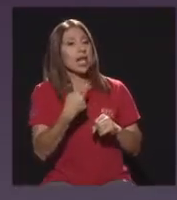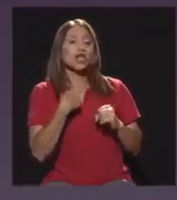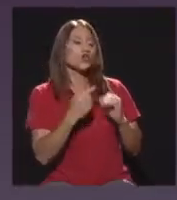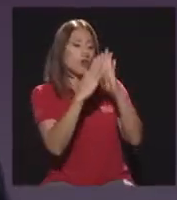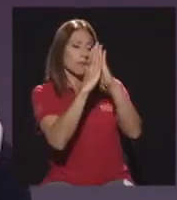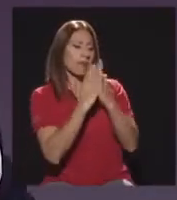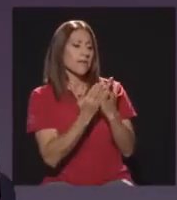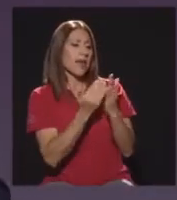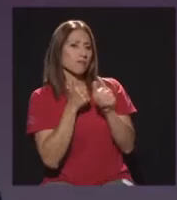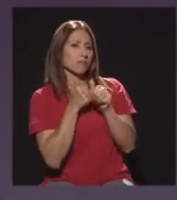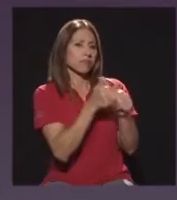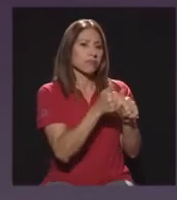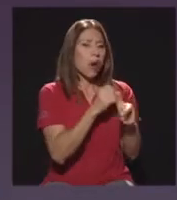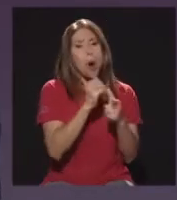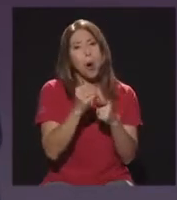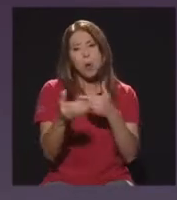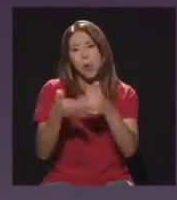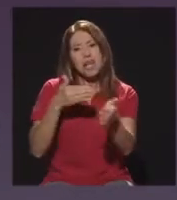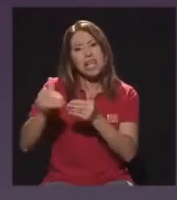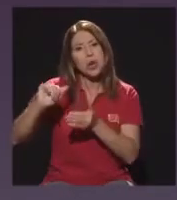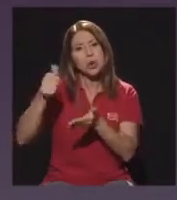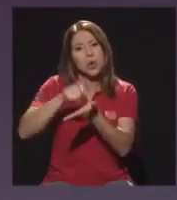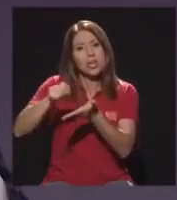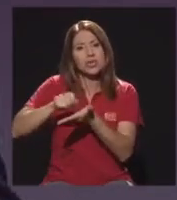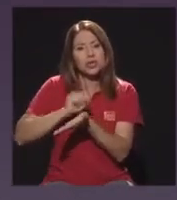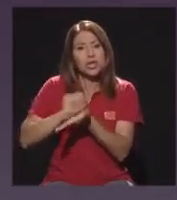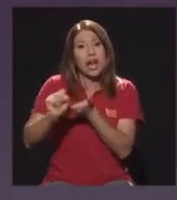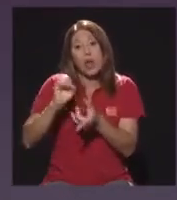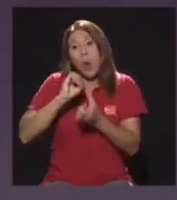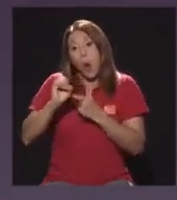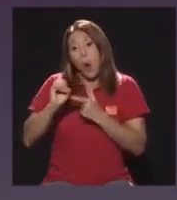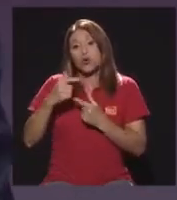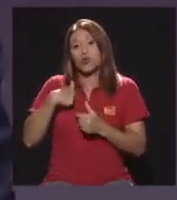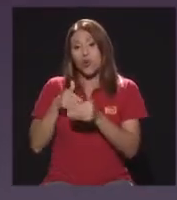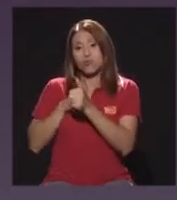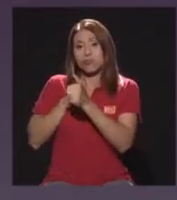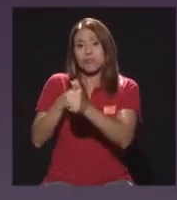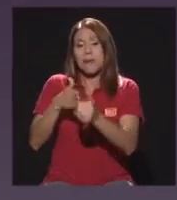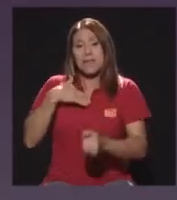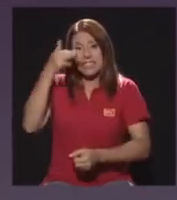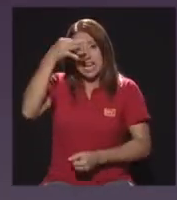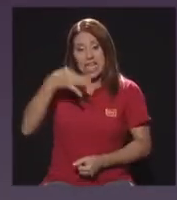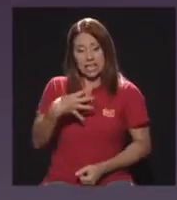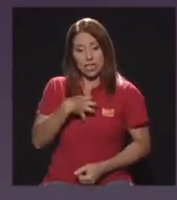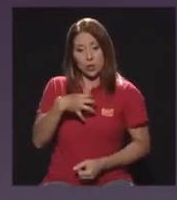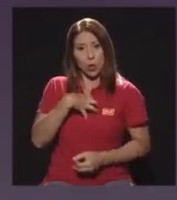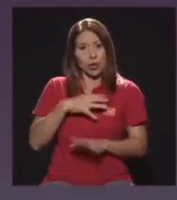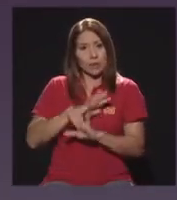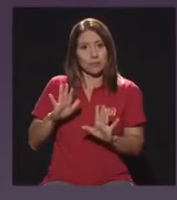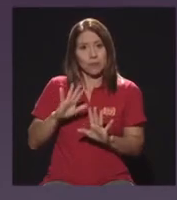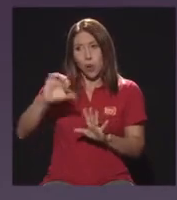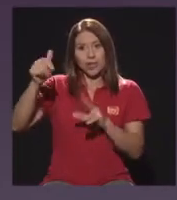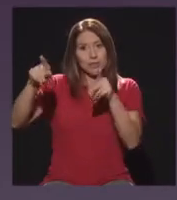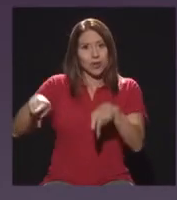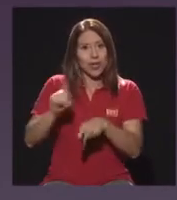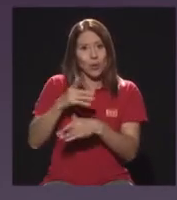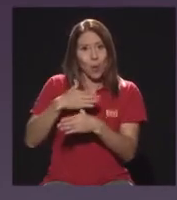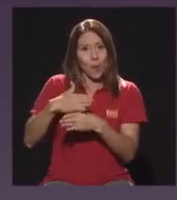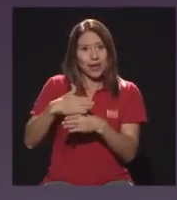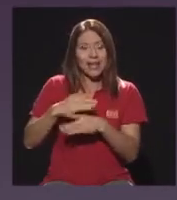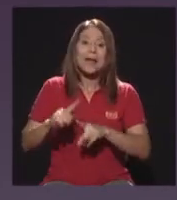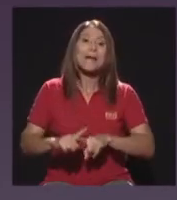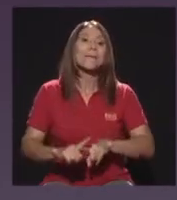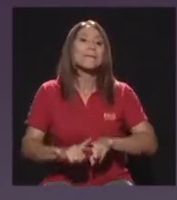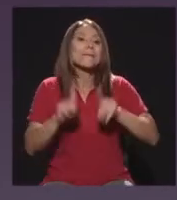texto sagrado o por mis creencias autóctonas independiente es verdad que nadie más comparte pero en cambio luego